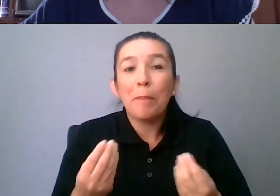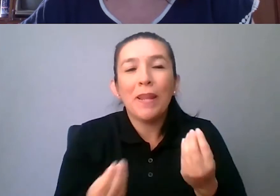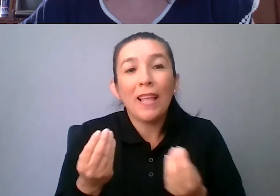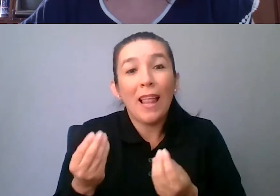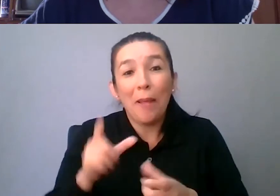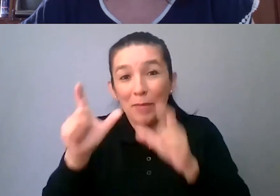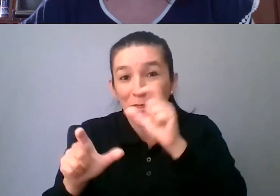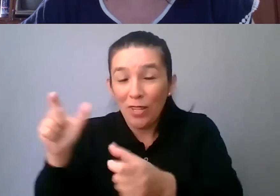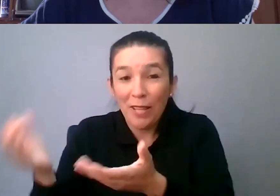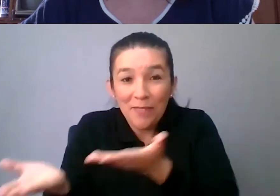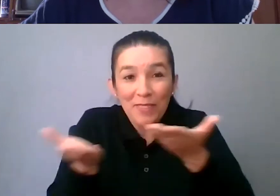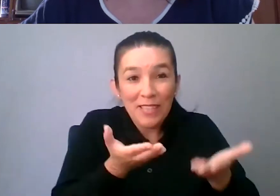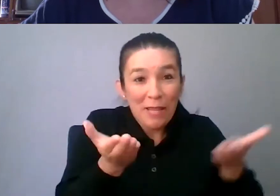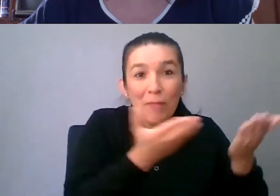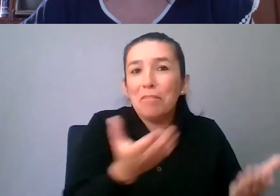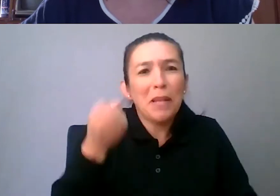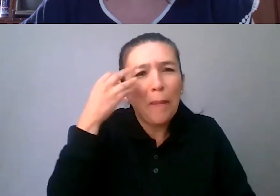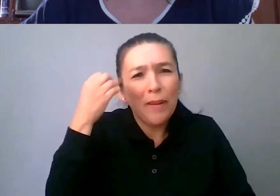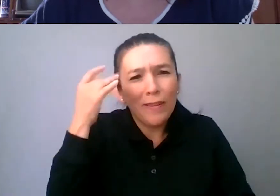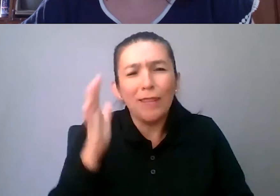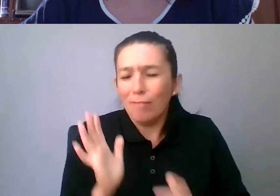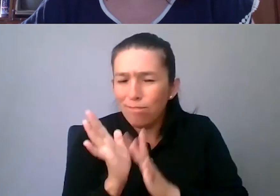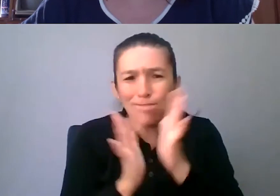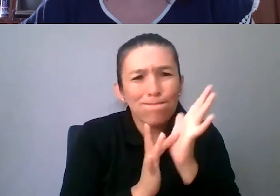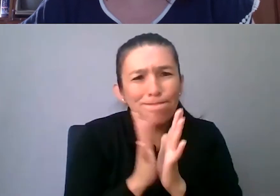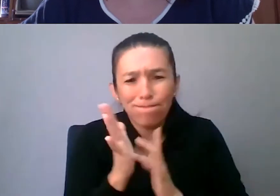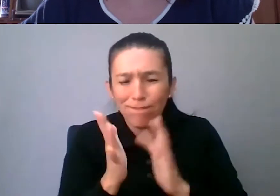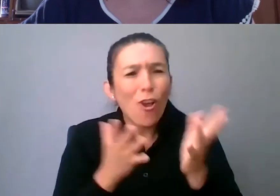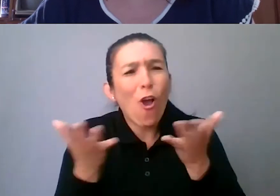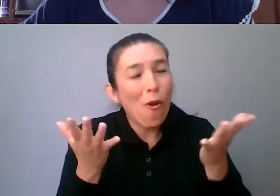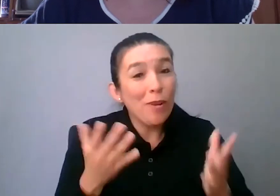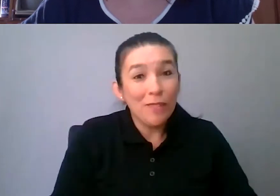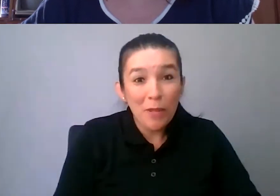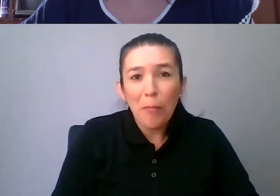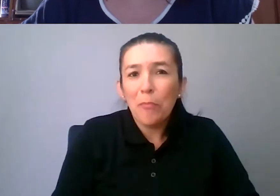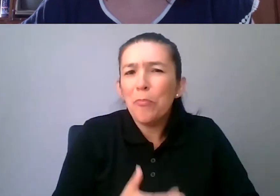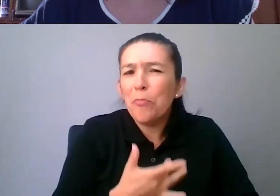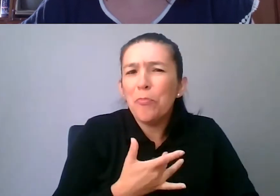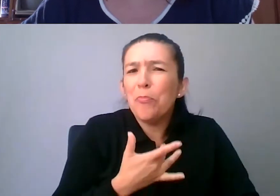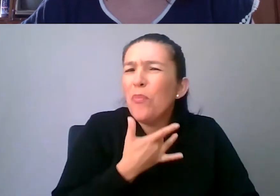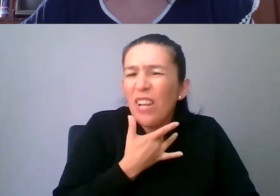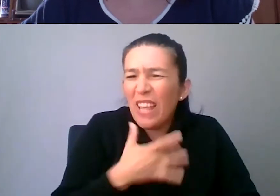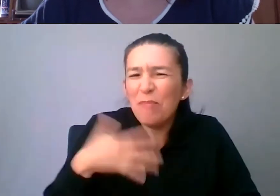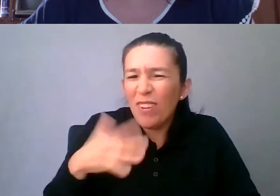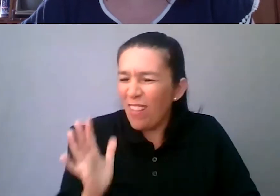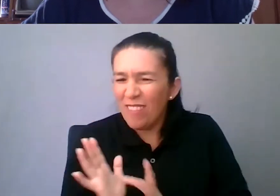personas a aprender a hacer figuras de hilo. Entonces, ¿por qué uno debería hacer figuras de